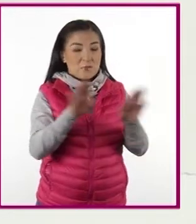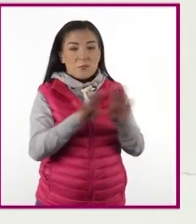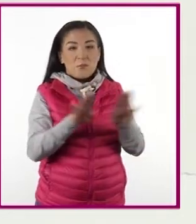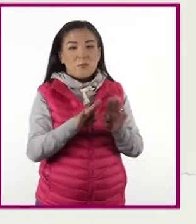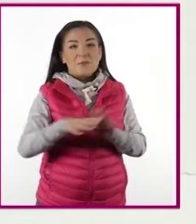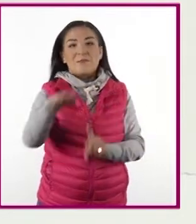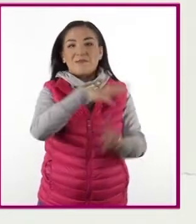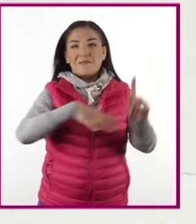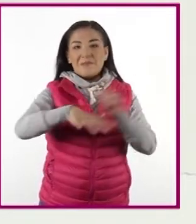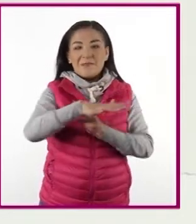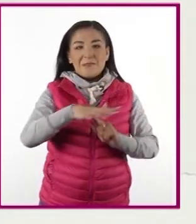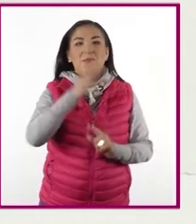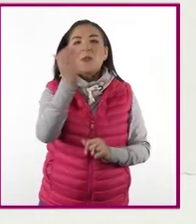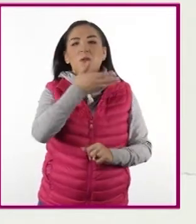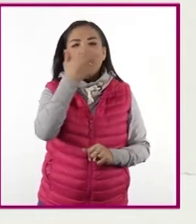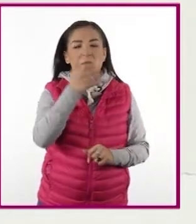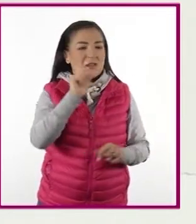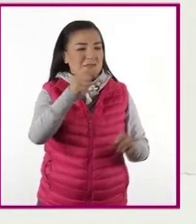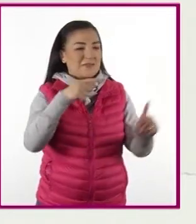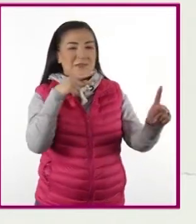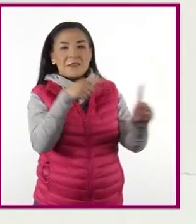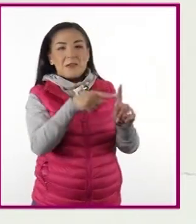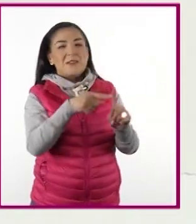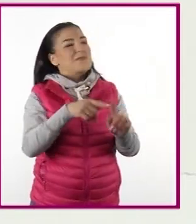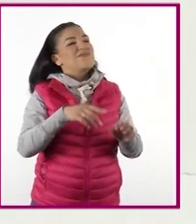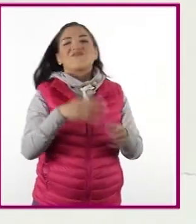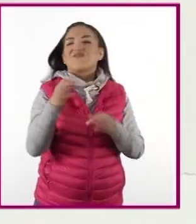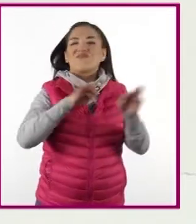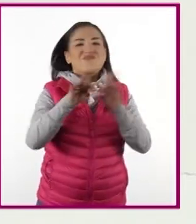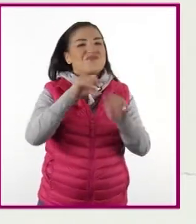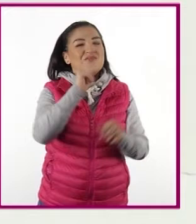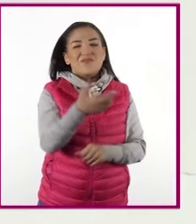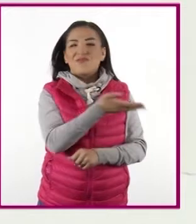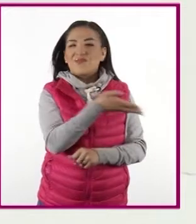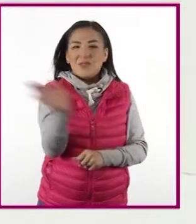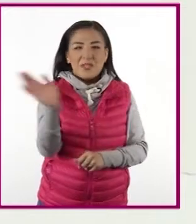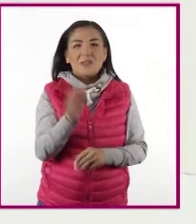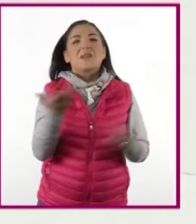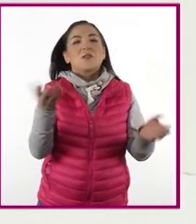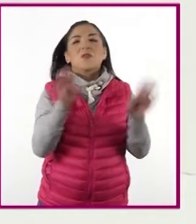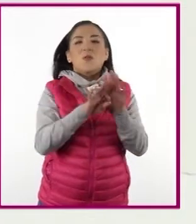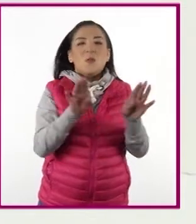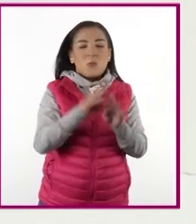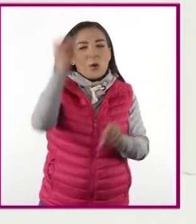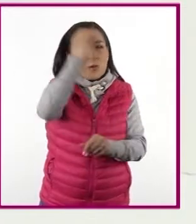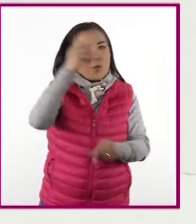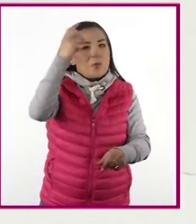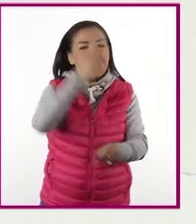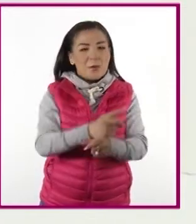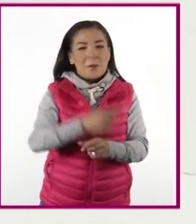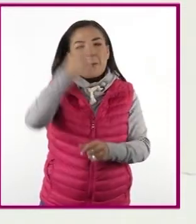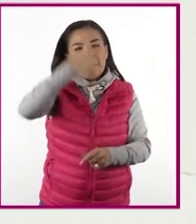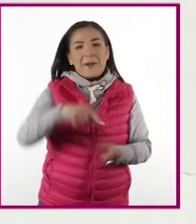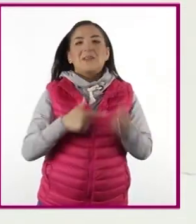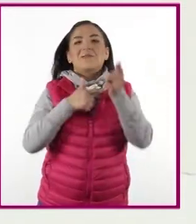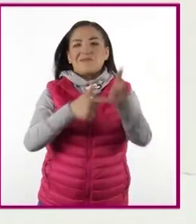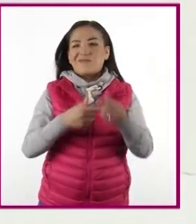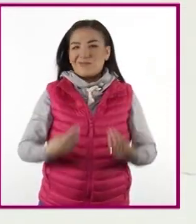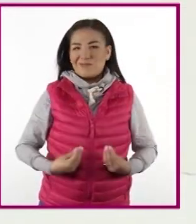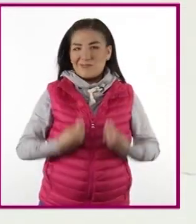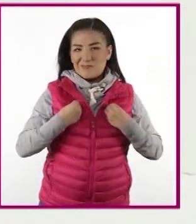sectores étnicos se encontraban desplazados e inadaptados, o sin suficientes oportunidades para